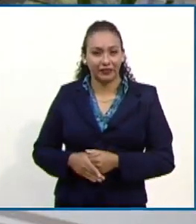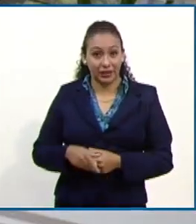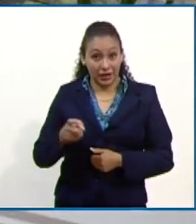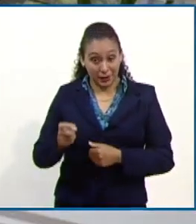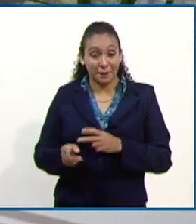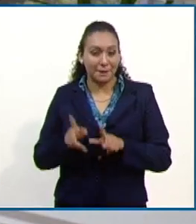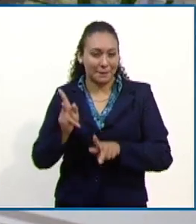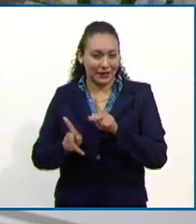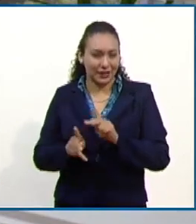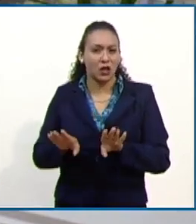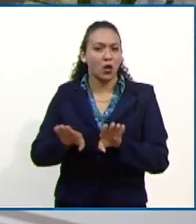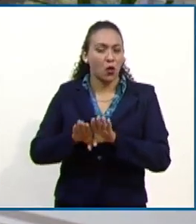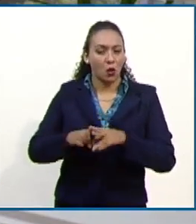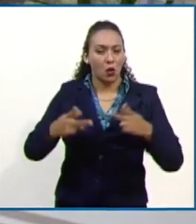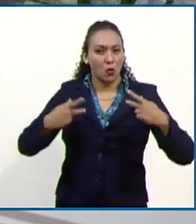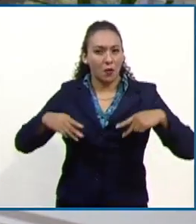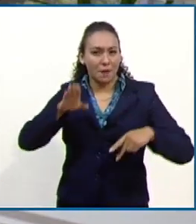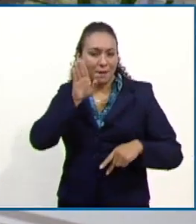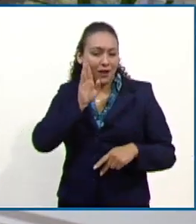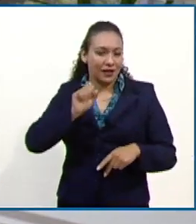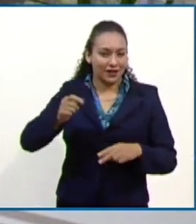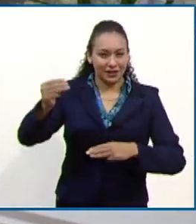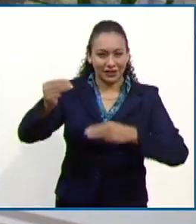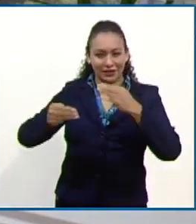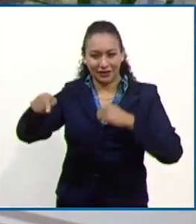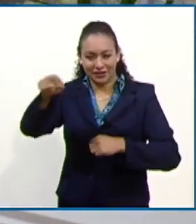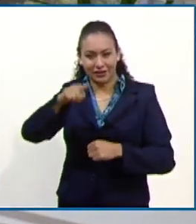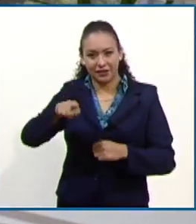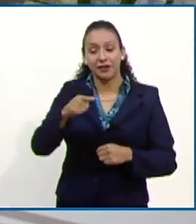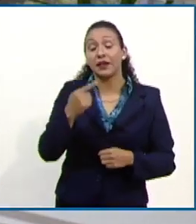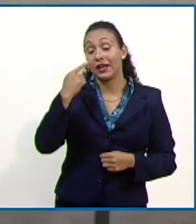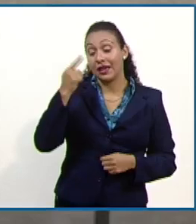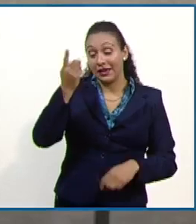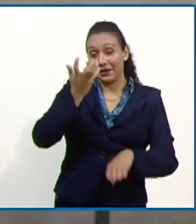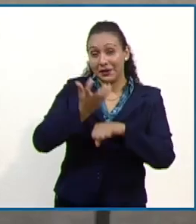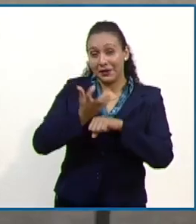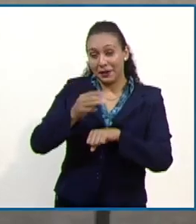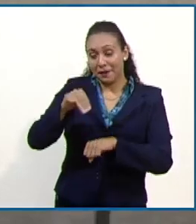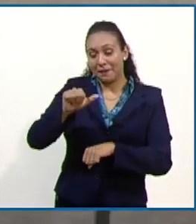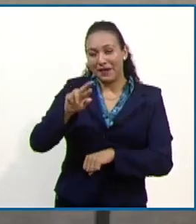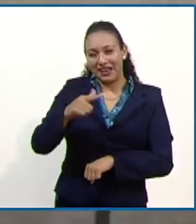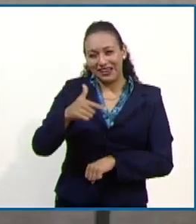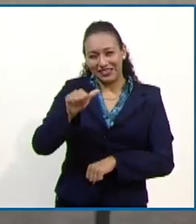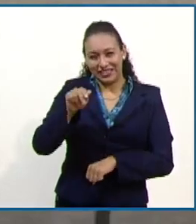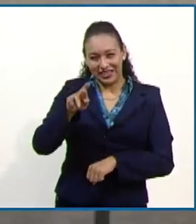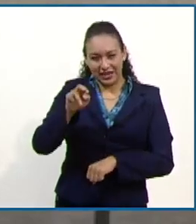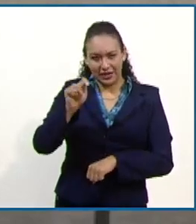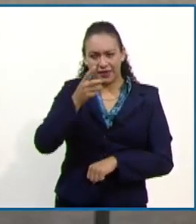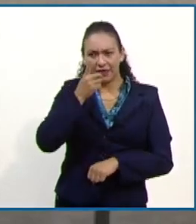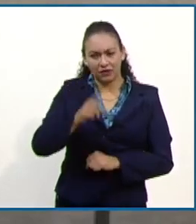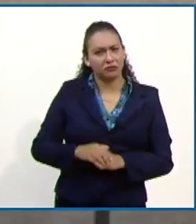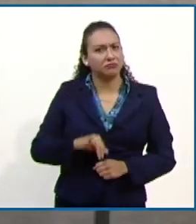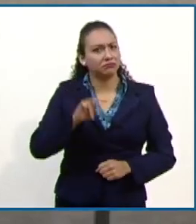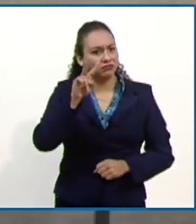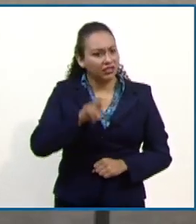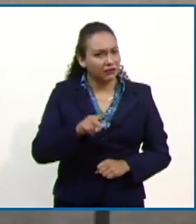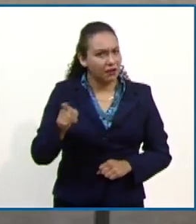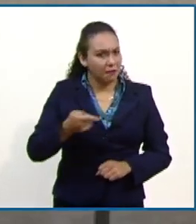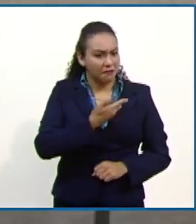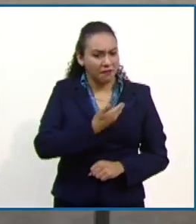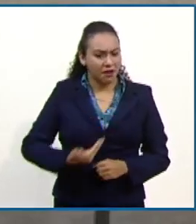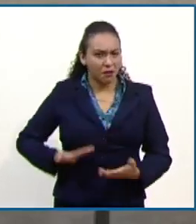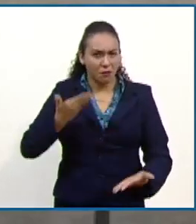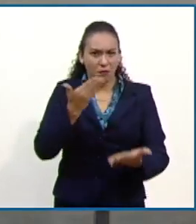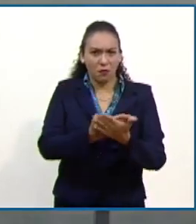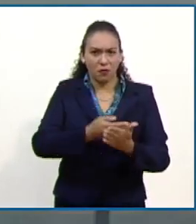de los magistrados y abogados de Naciones Unidas, Margaret Satterwhite, manifestó su preocupación por la iniciativa presidencial de reforma al